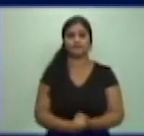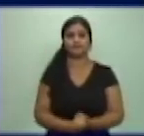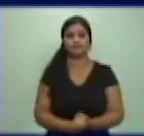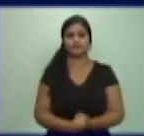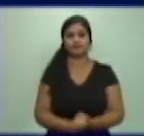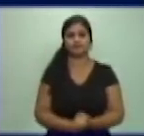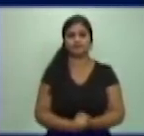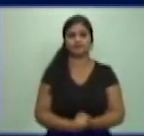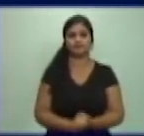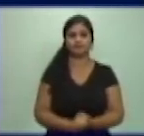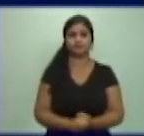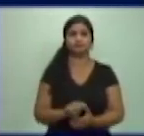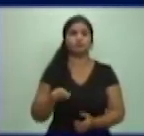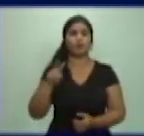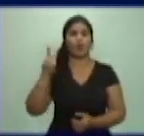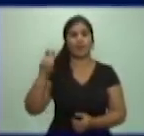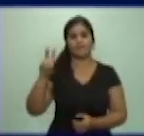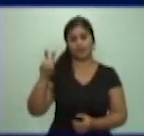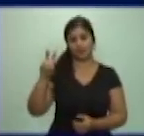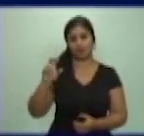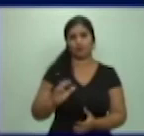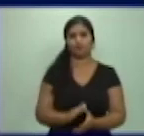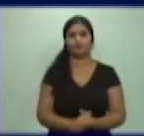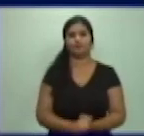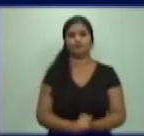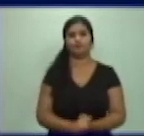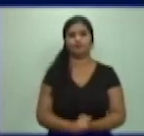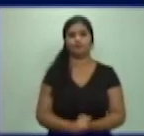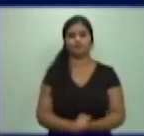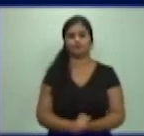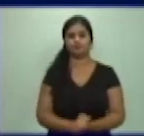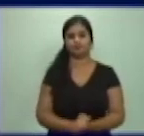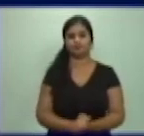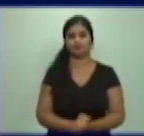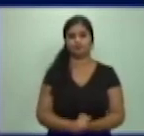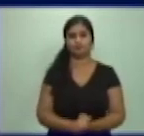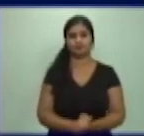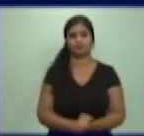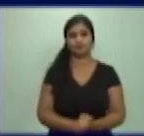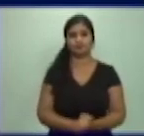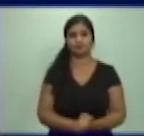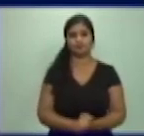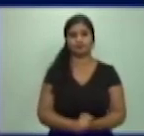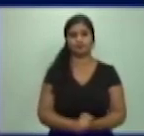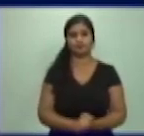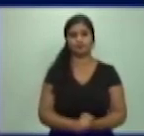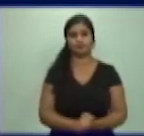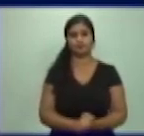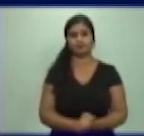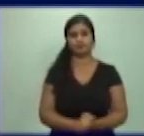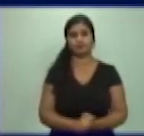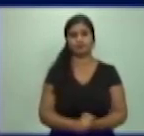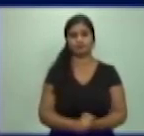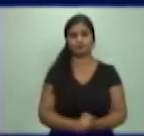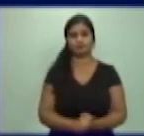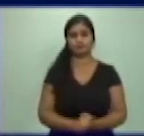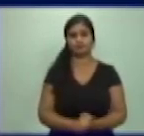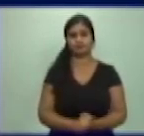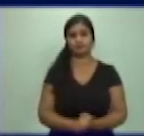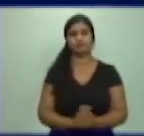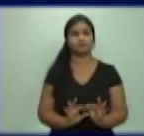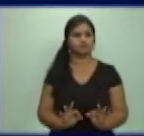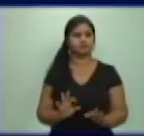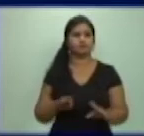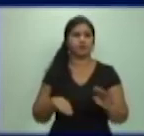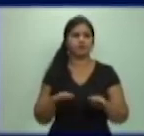singular y es un verbo regular. No necesariamente usted tiene que demostrar la regularidad o irregularidad del verbo en su conjugación, porque bueno,